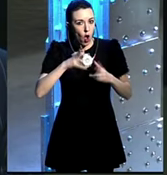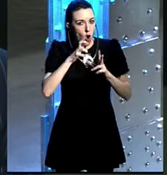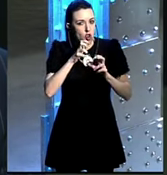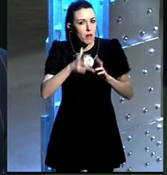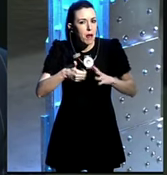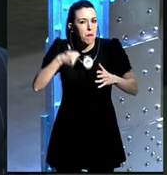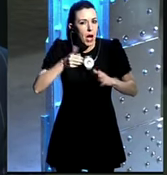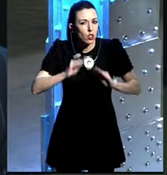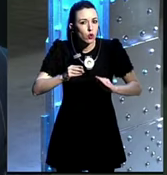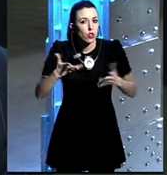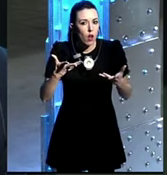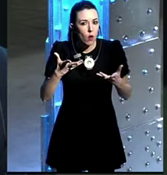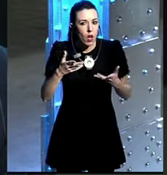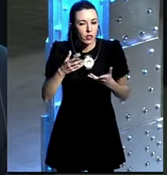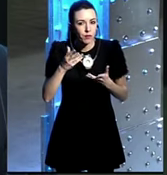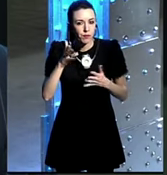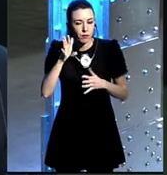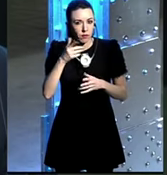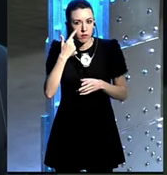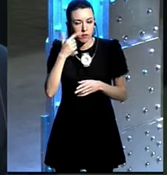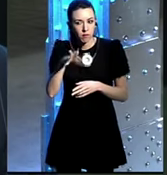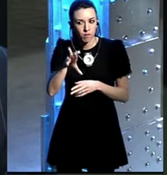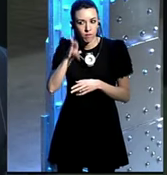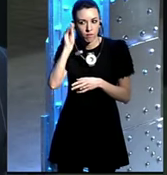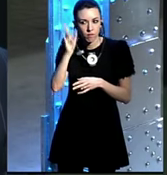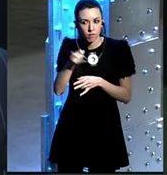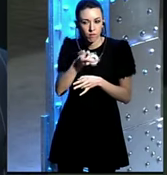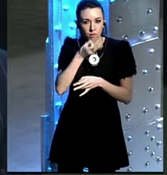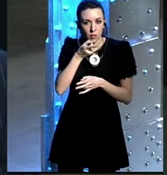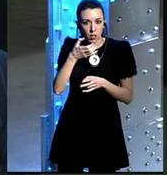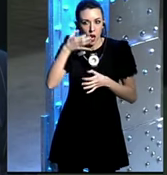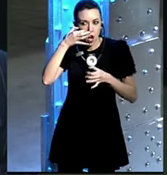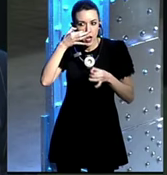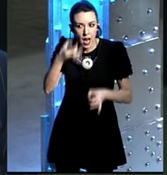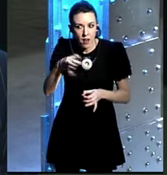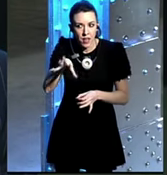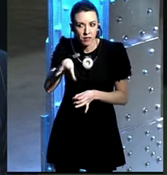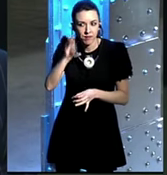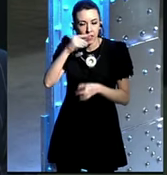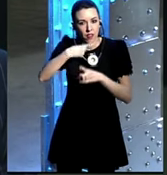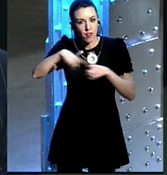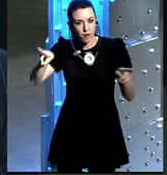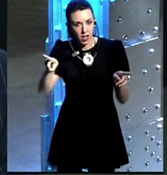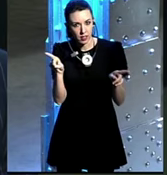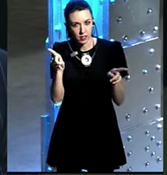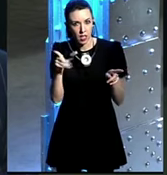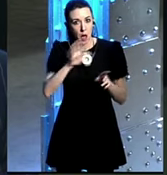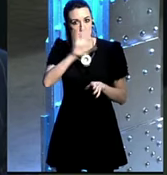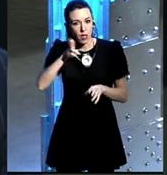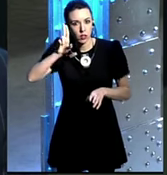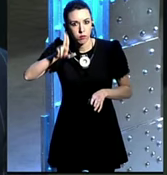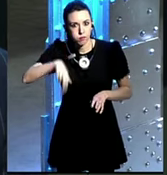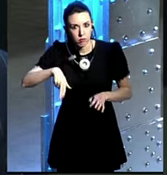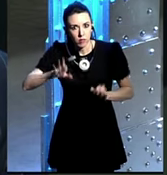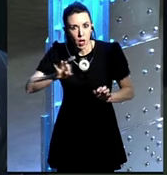es, de hecho, la distorsión que afecta a la realidad de una persona. Cada vez esas distorsiones parecen más